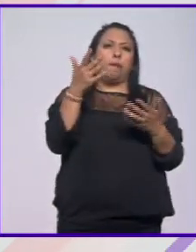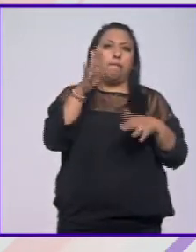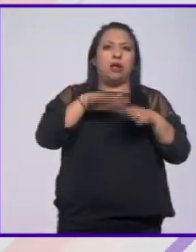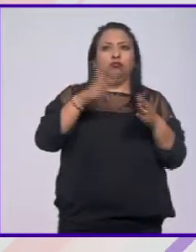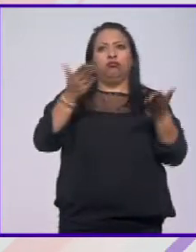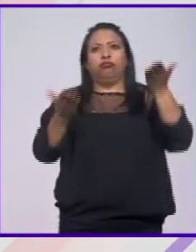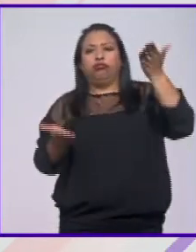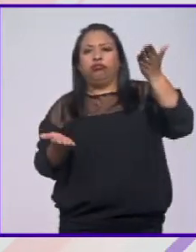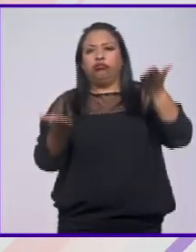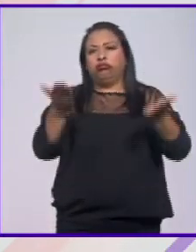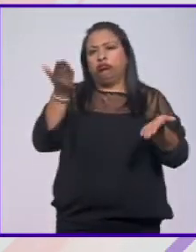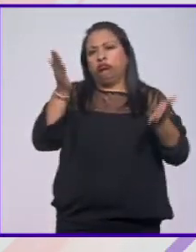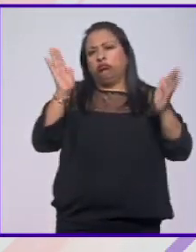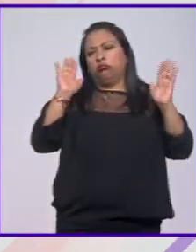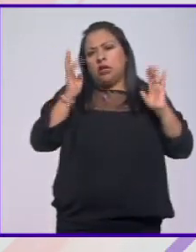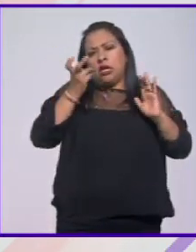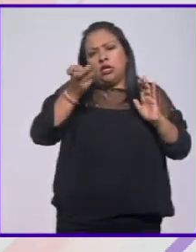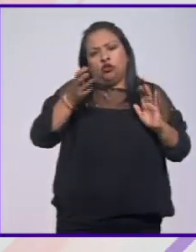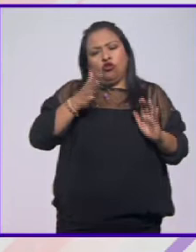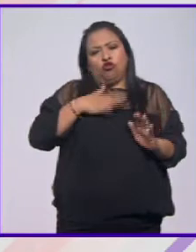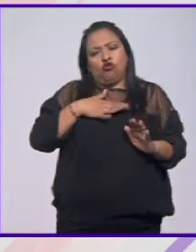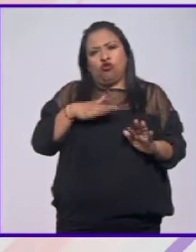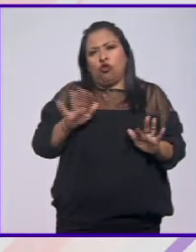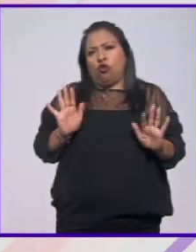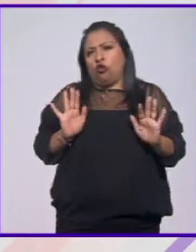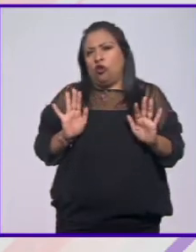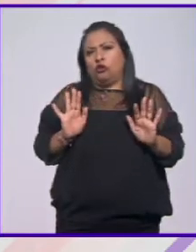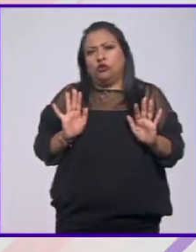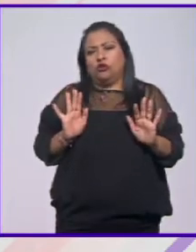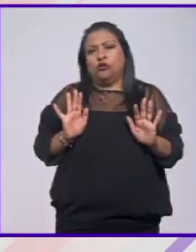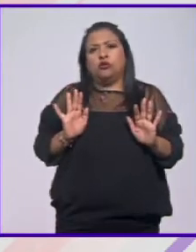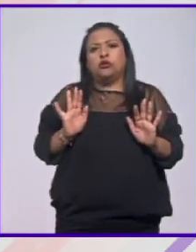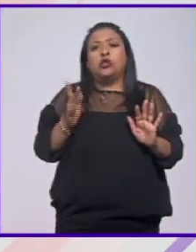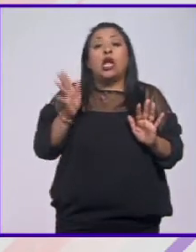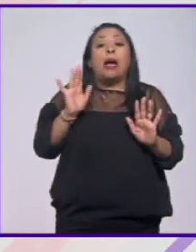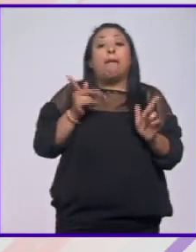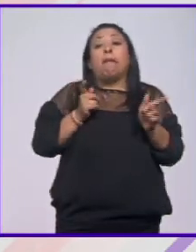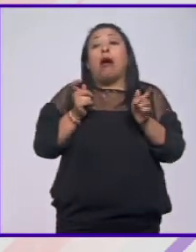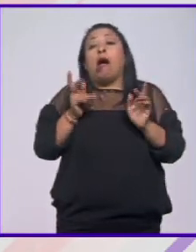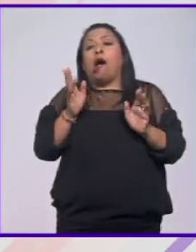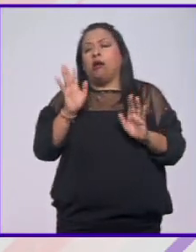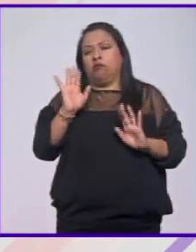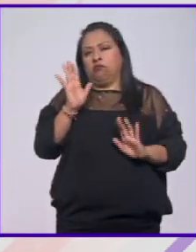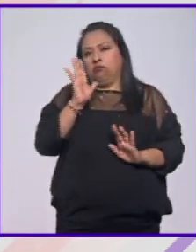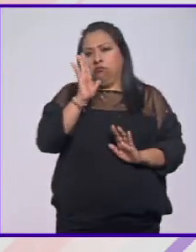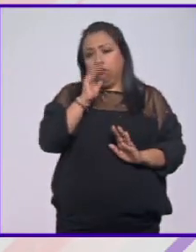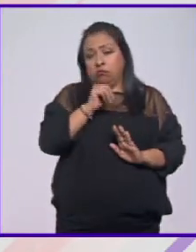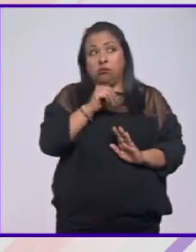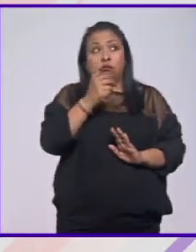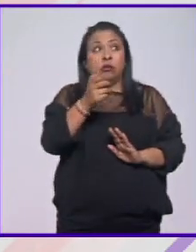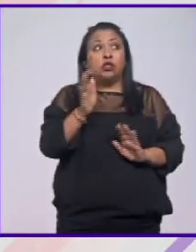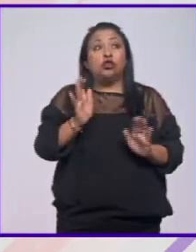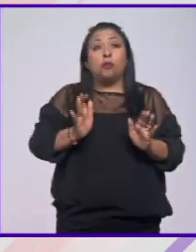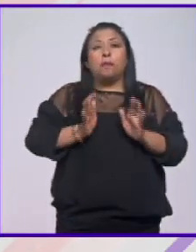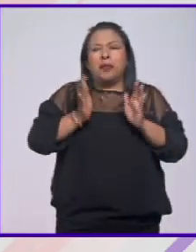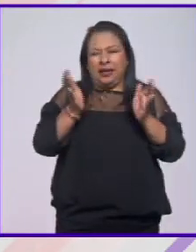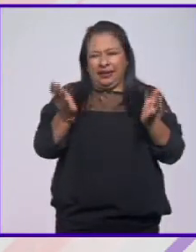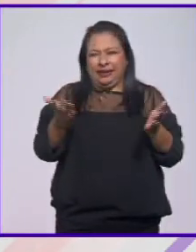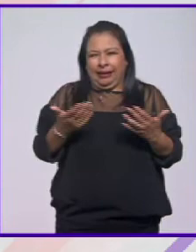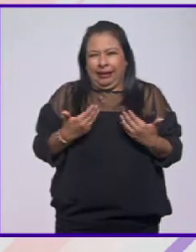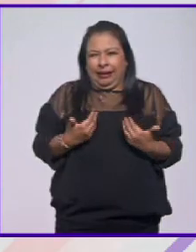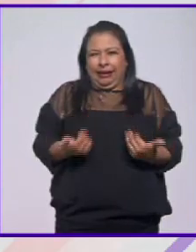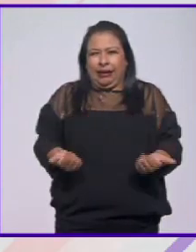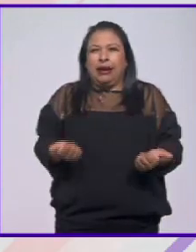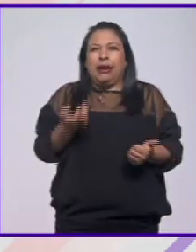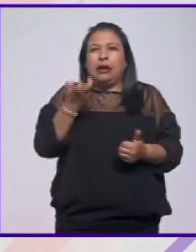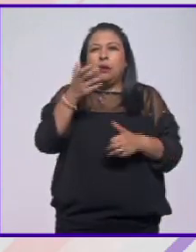otro, pues ya son cosas que no estamos tampoco calculando, que es la sorpresa, ¿sabes? Es lo que